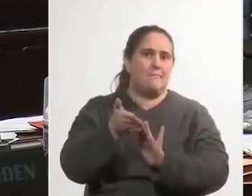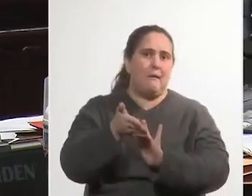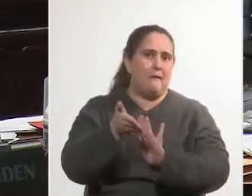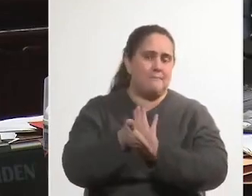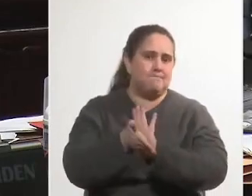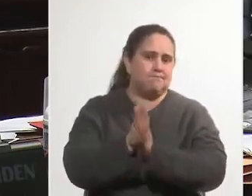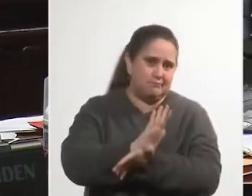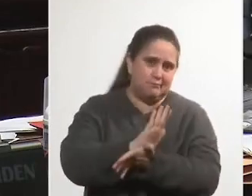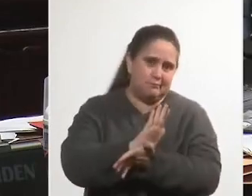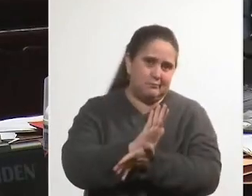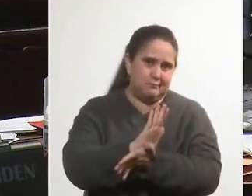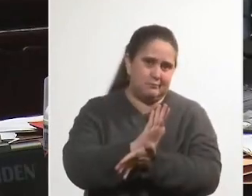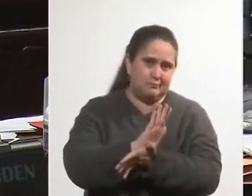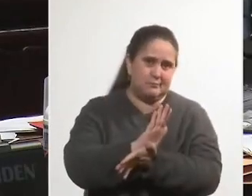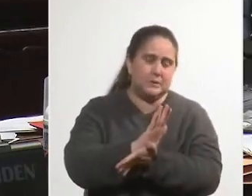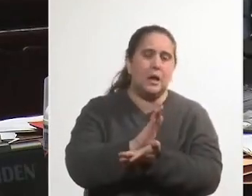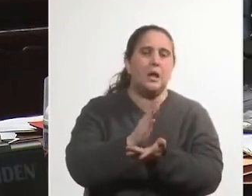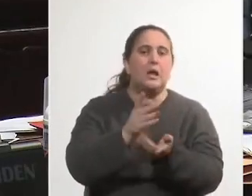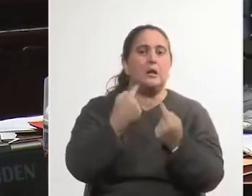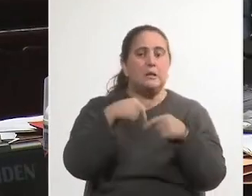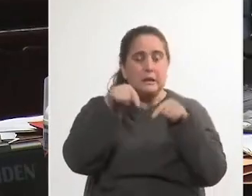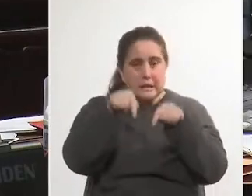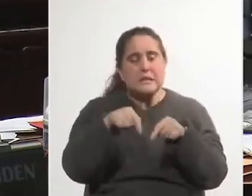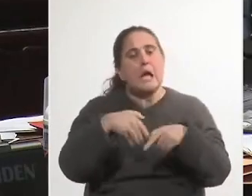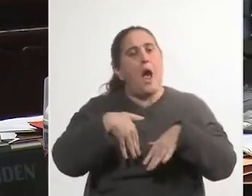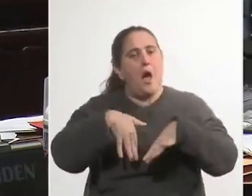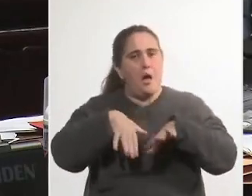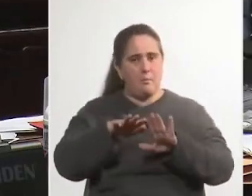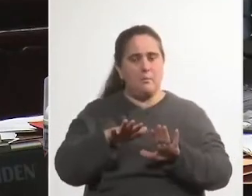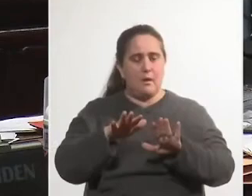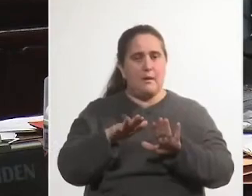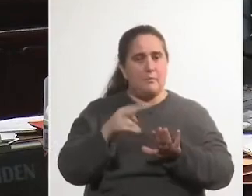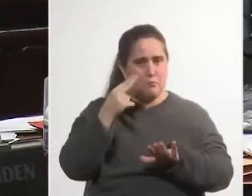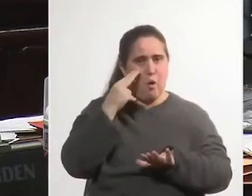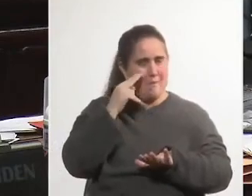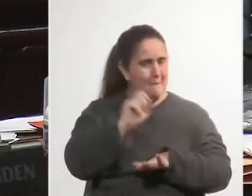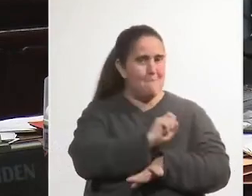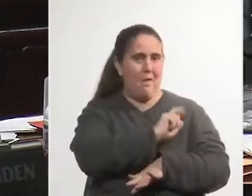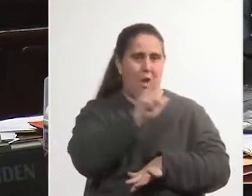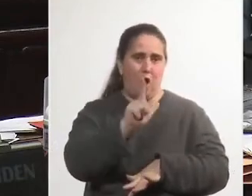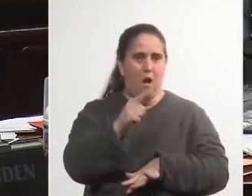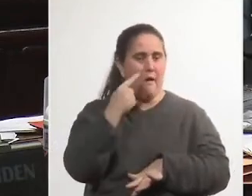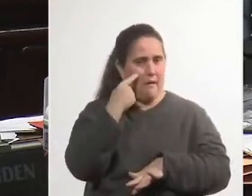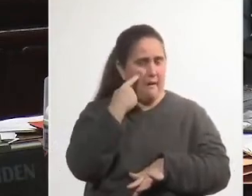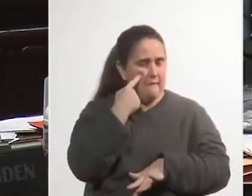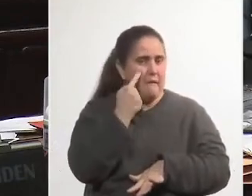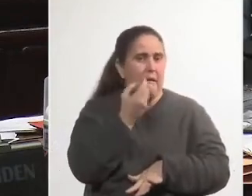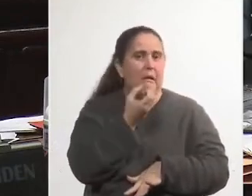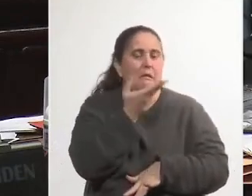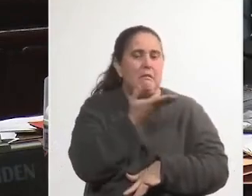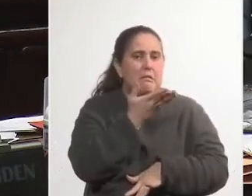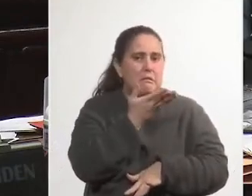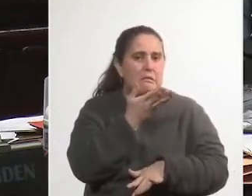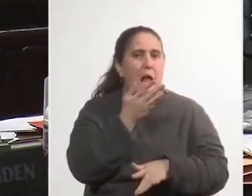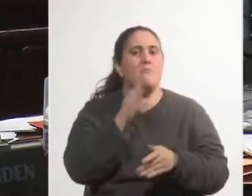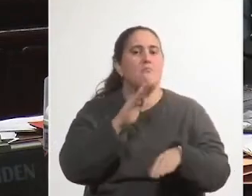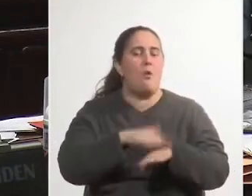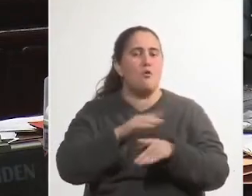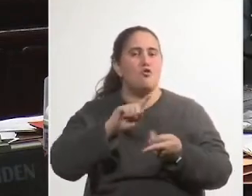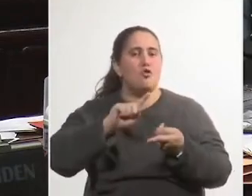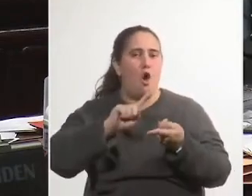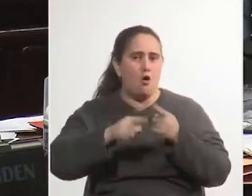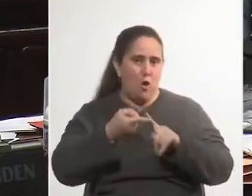bastante parecido. Y ese es quizás el principal problema que habría que abordar en la